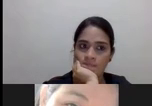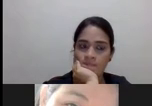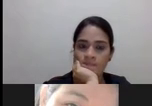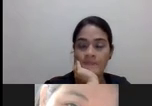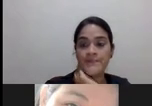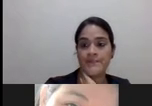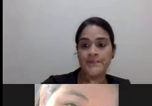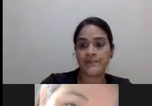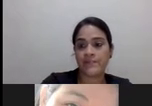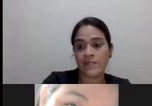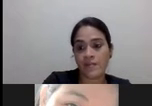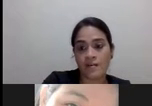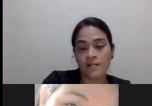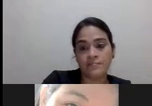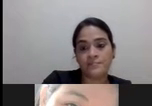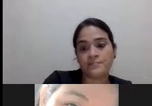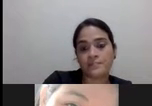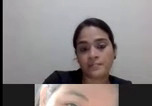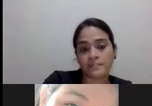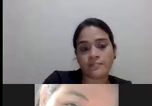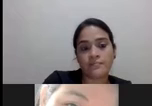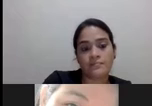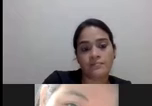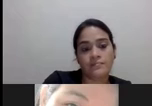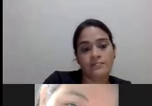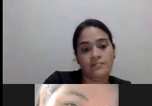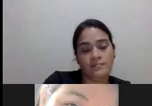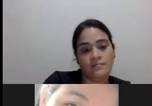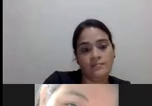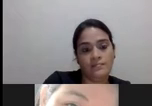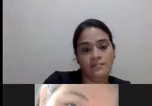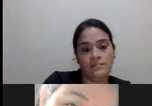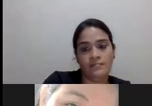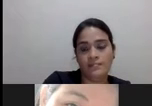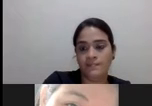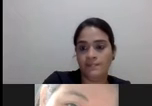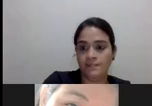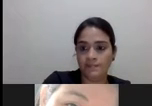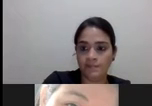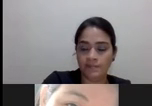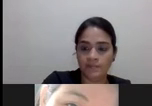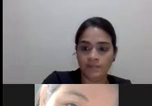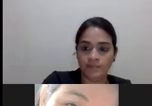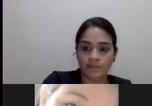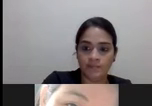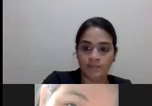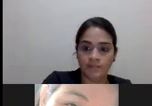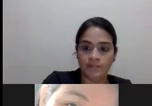recopilación de metodologías y a partir de eso experimentar una metodología